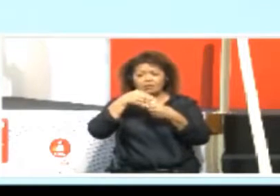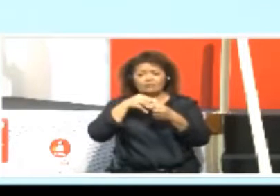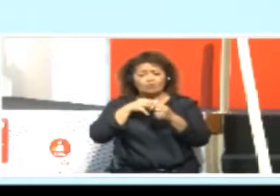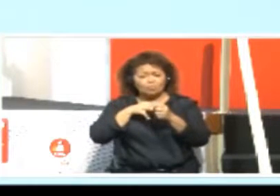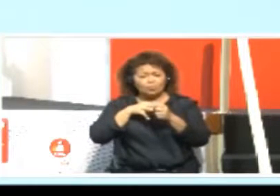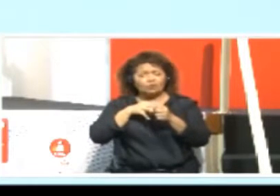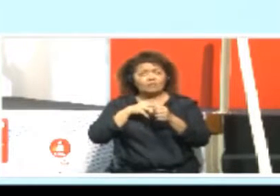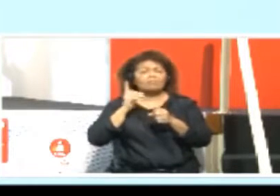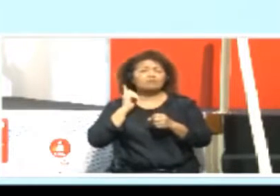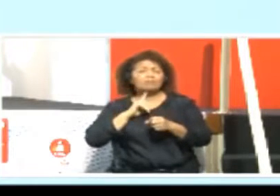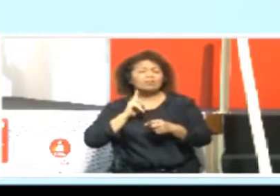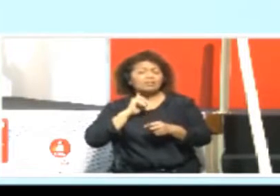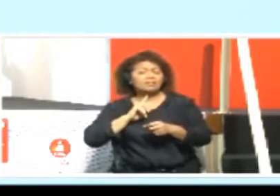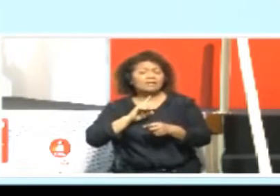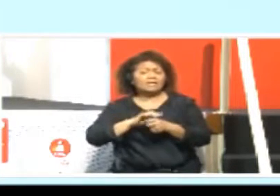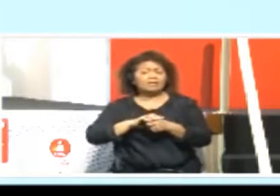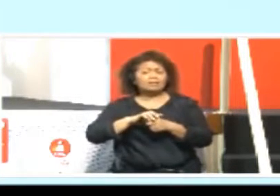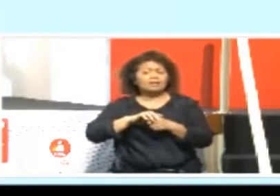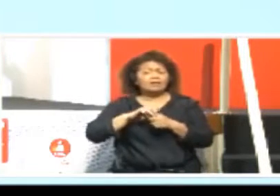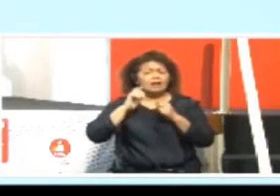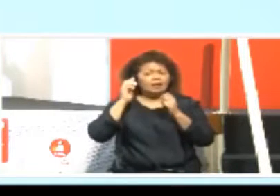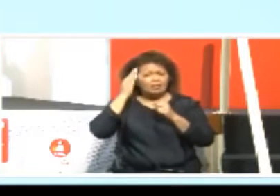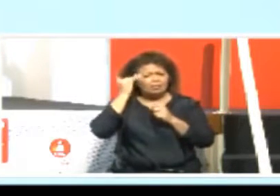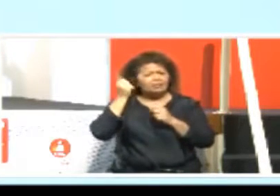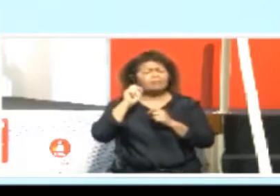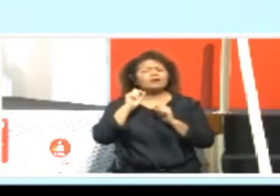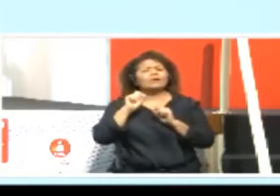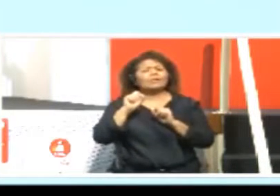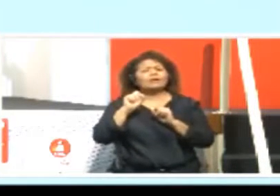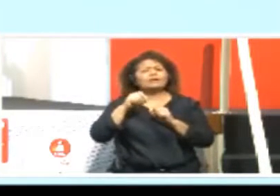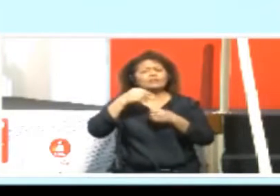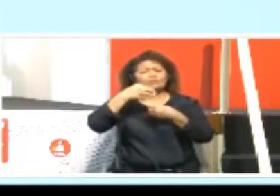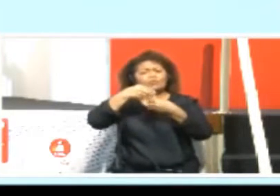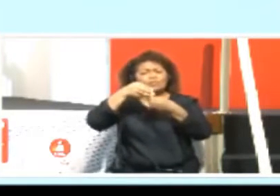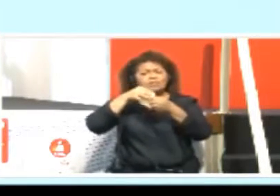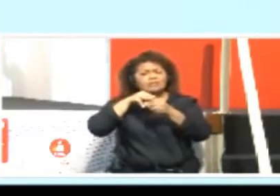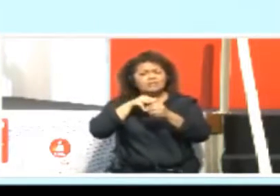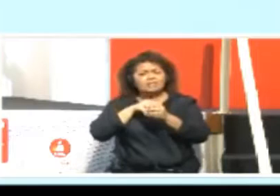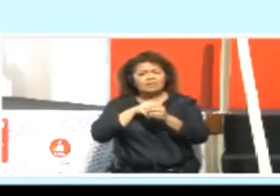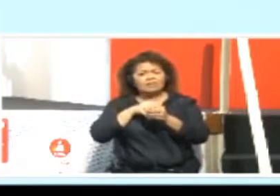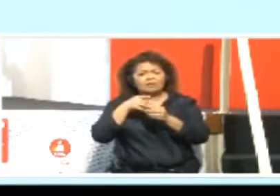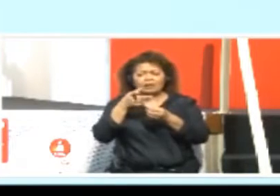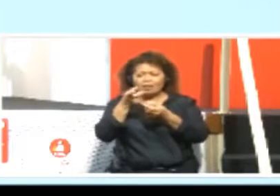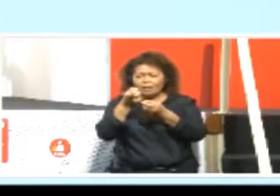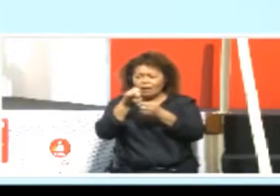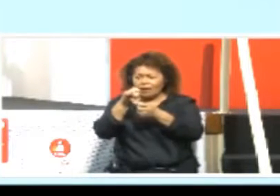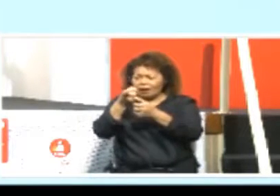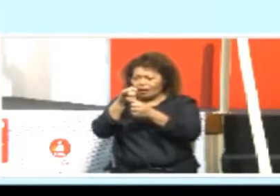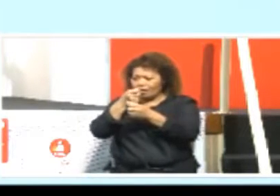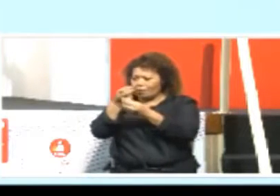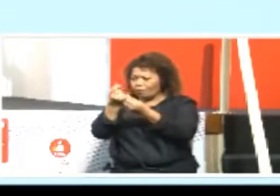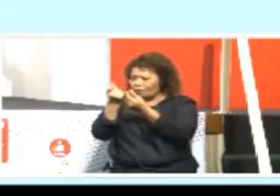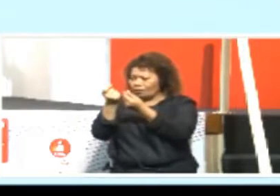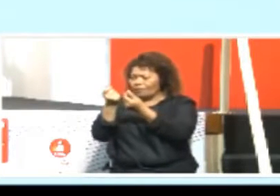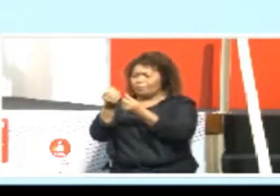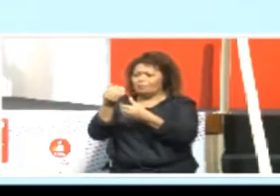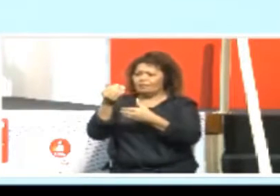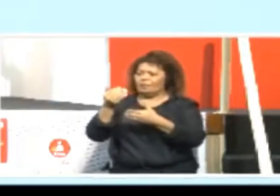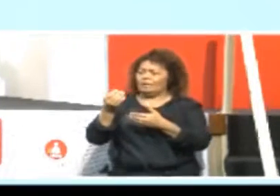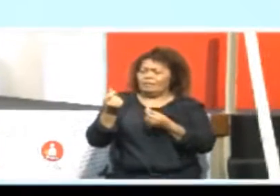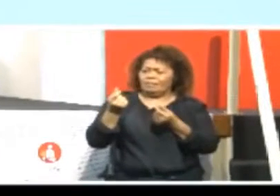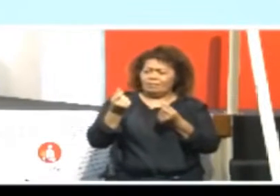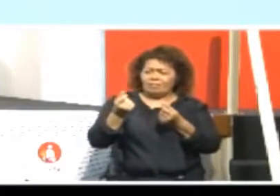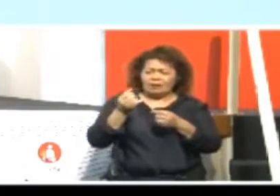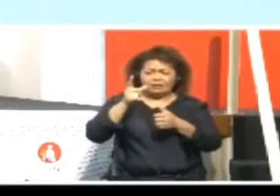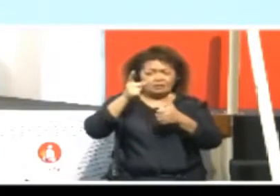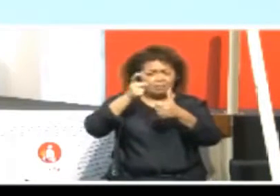saber cuáles son los municipios que tienden a recolectar más impuestos de propiedad en Brasil. Si usted es un buen alcalde y ve